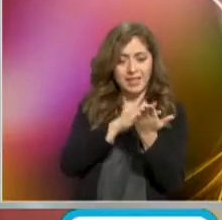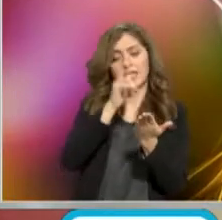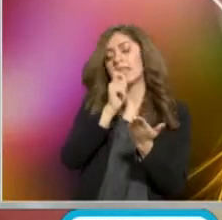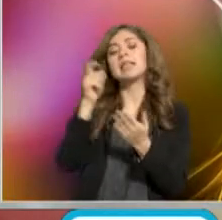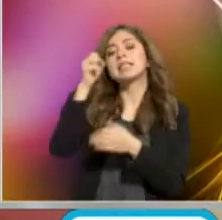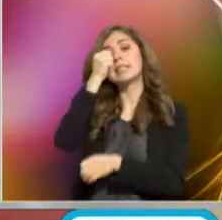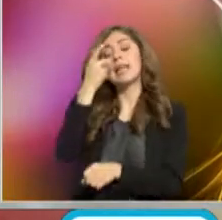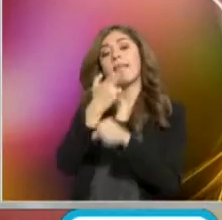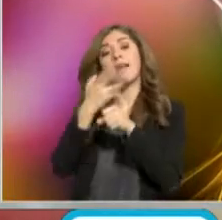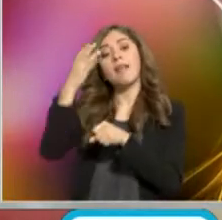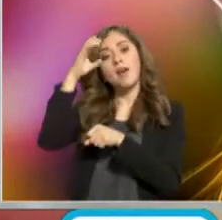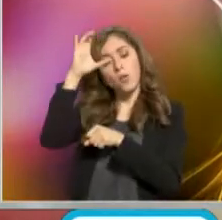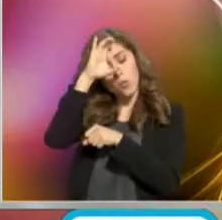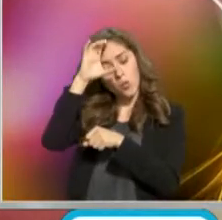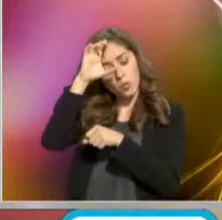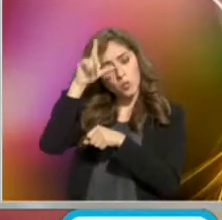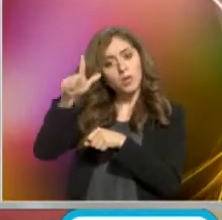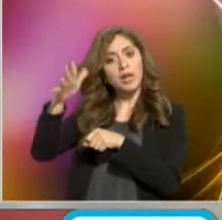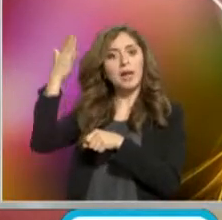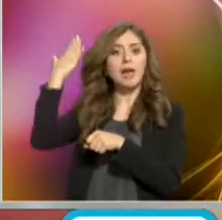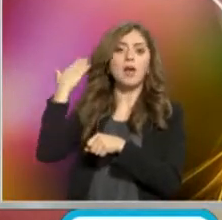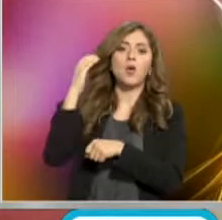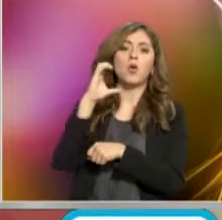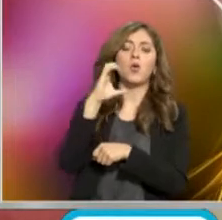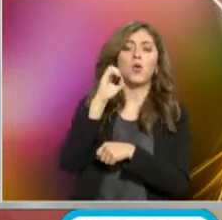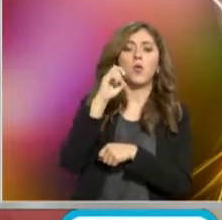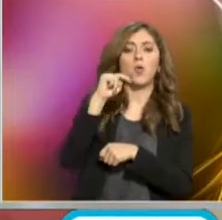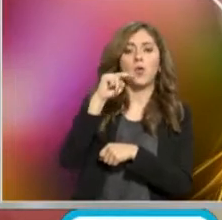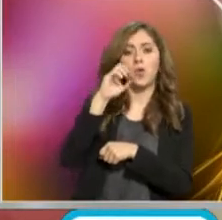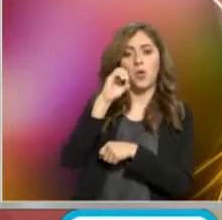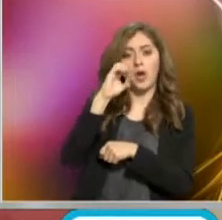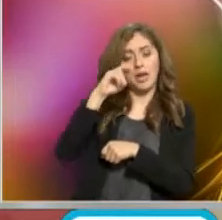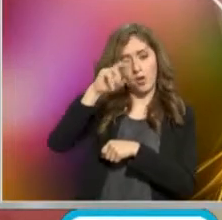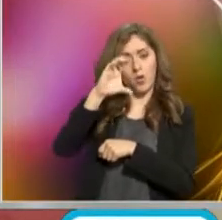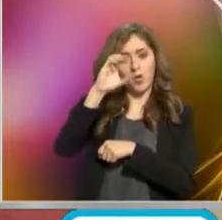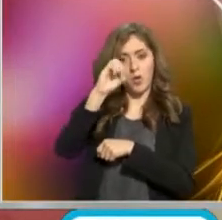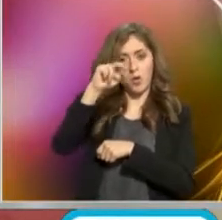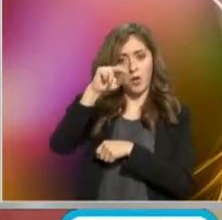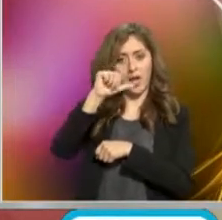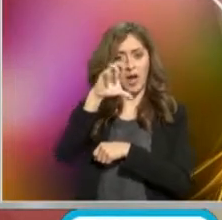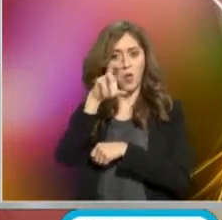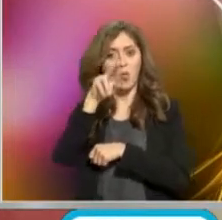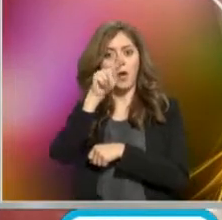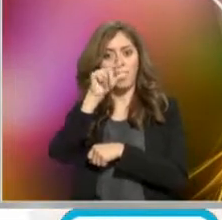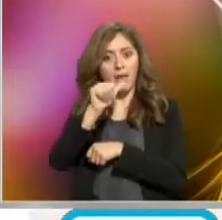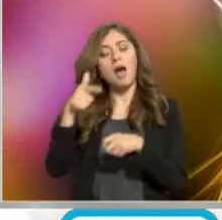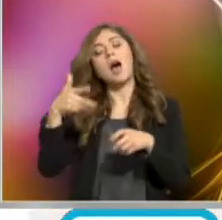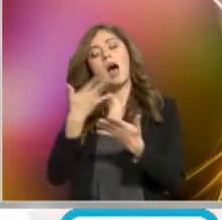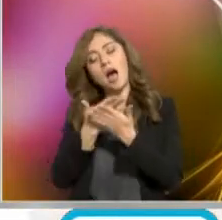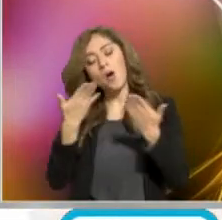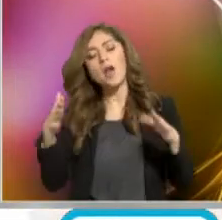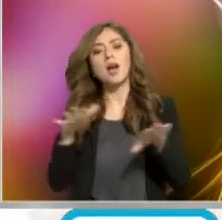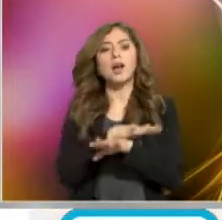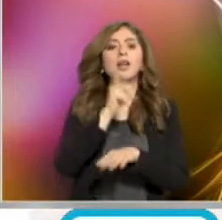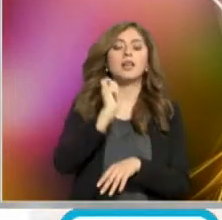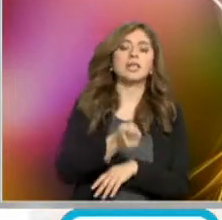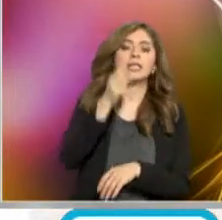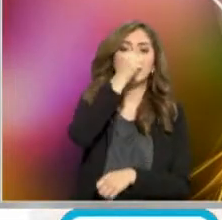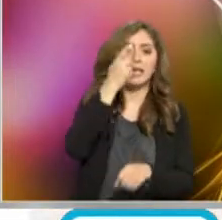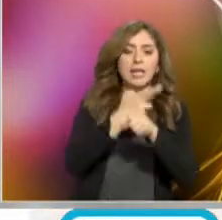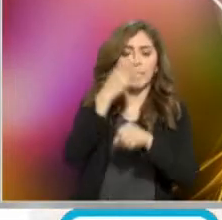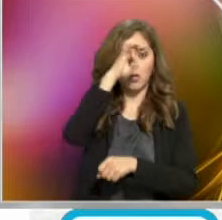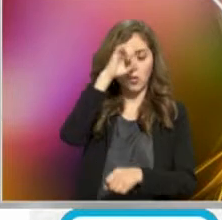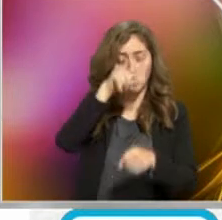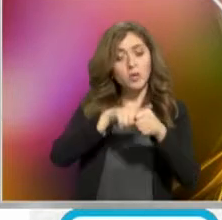de Cultura. Lo empezamos a hacer desde que era Conaculta, ahora ya es Secretaría de Cultura. Porque quieren divulgación de la ciencia y de